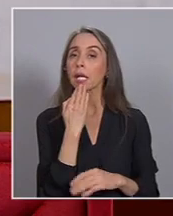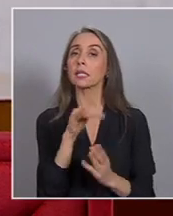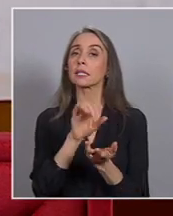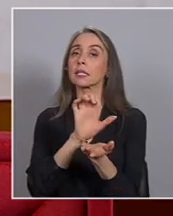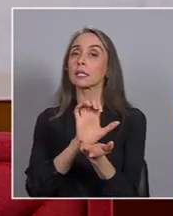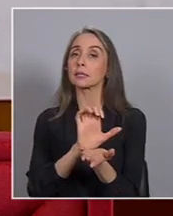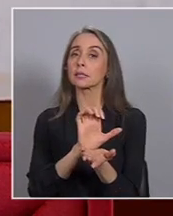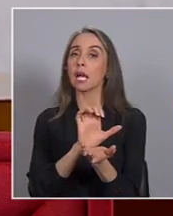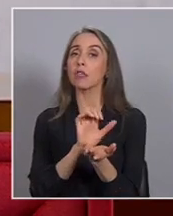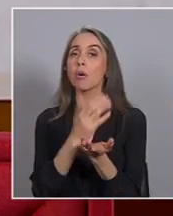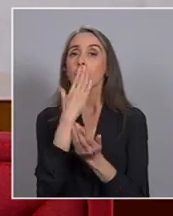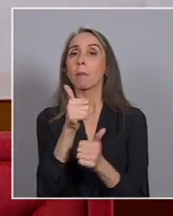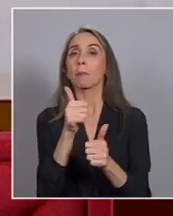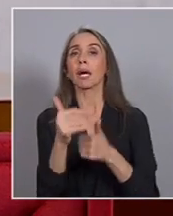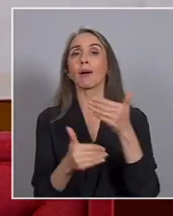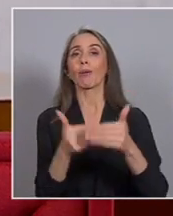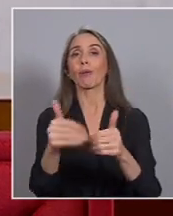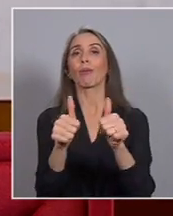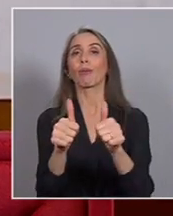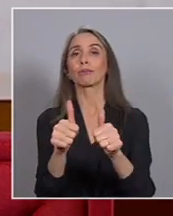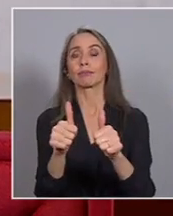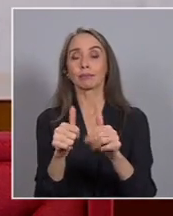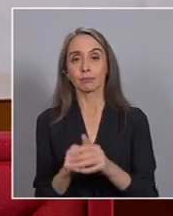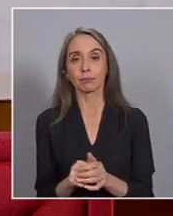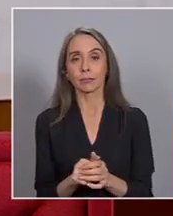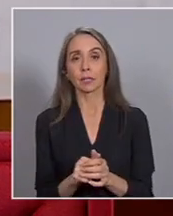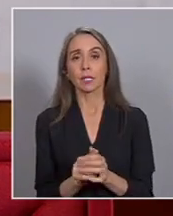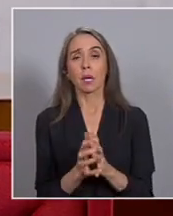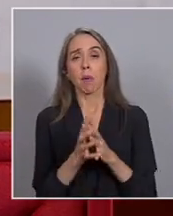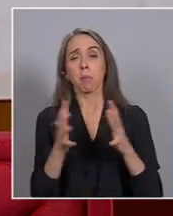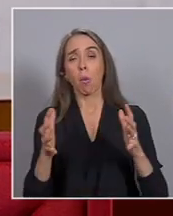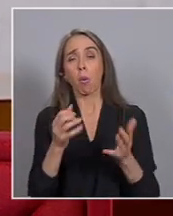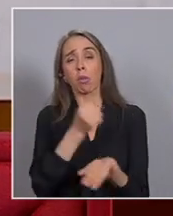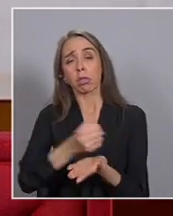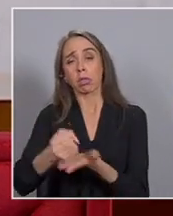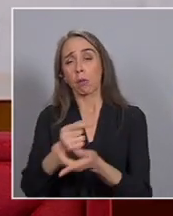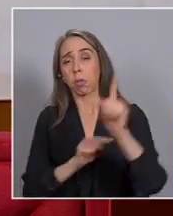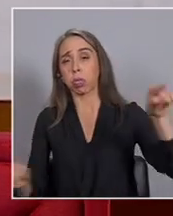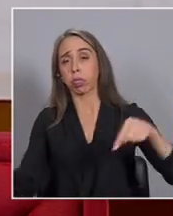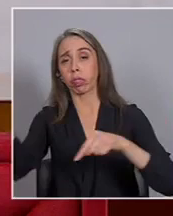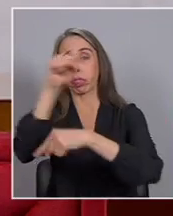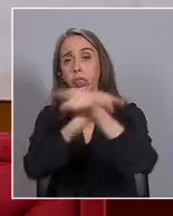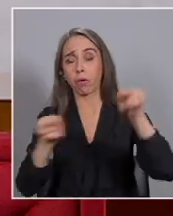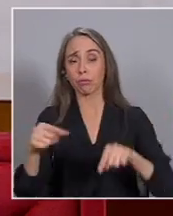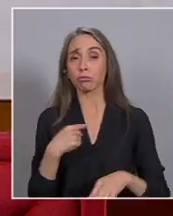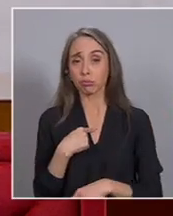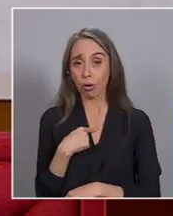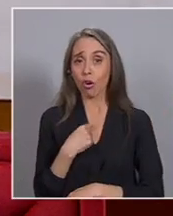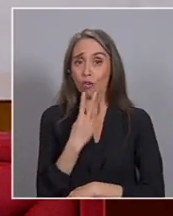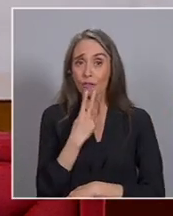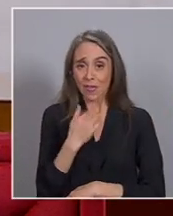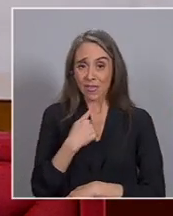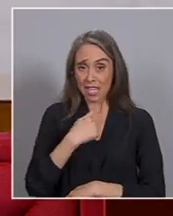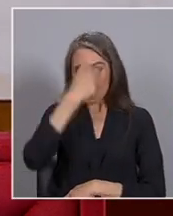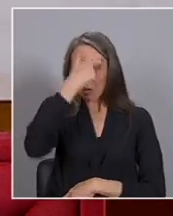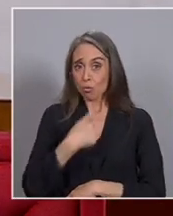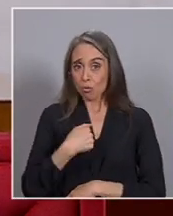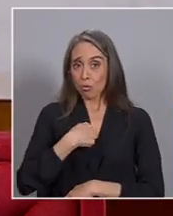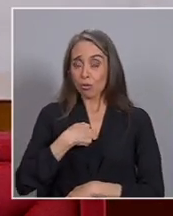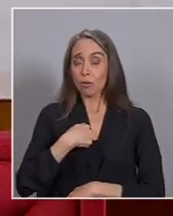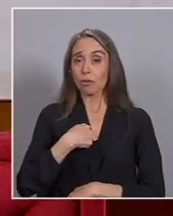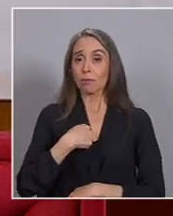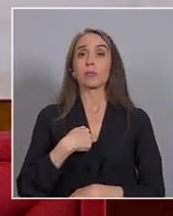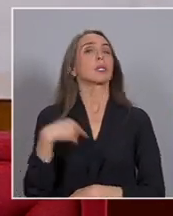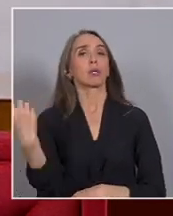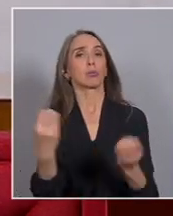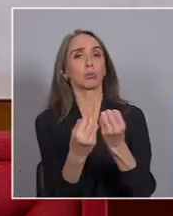Estado más eficiente. Y el exceso de la burocracia que me ha tocado vivir en carne propia,